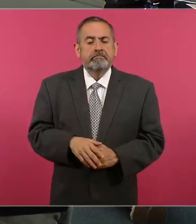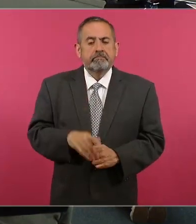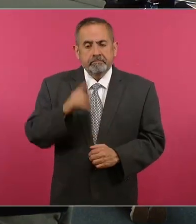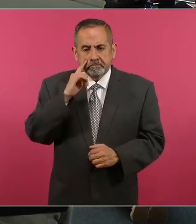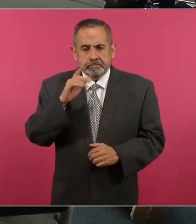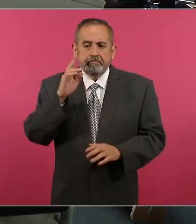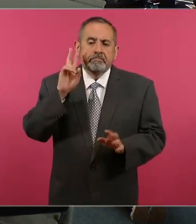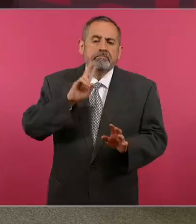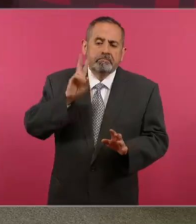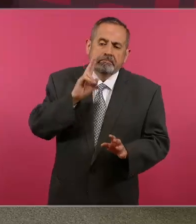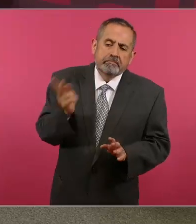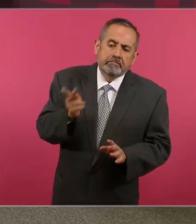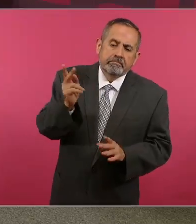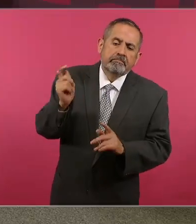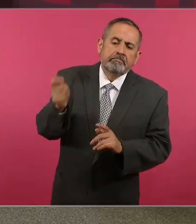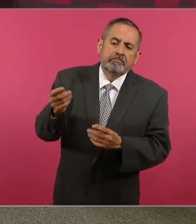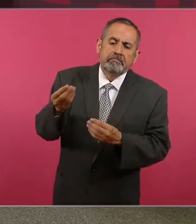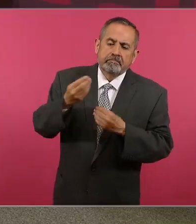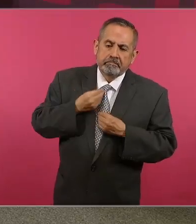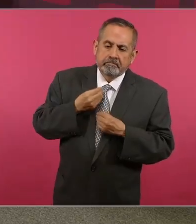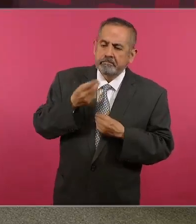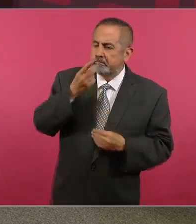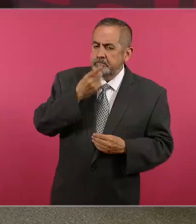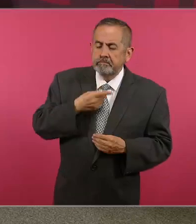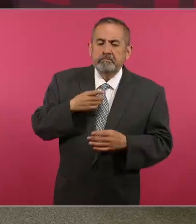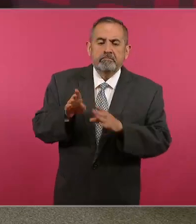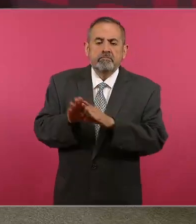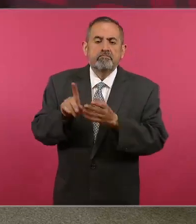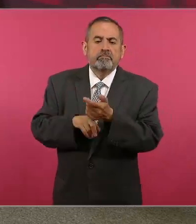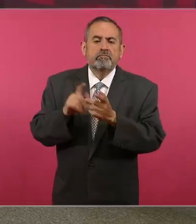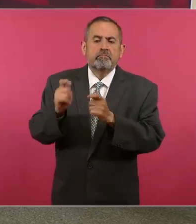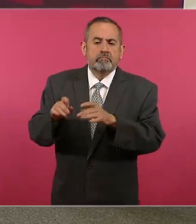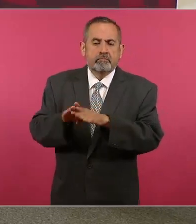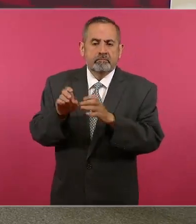me voy a enterar para ver cómo va lo de.